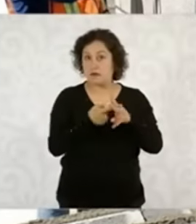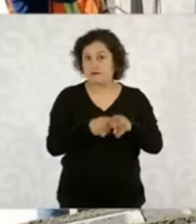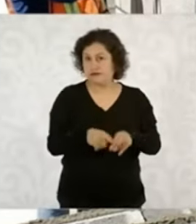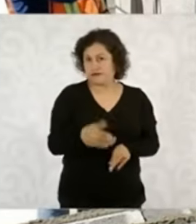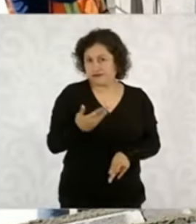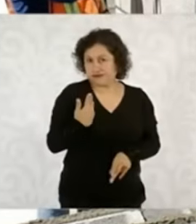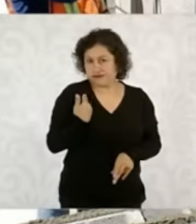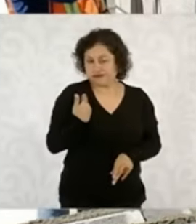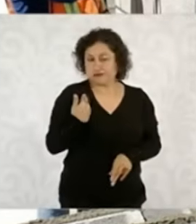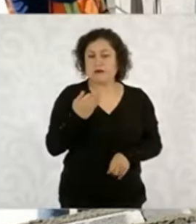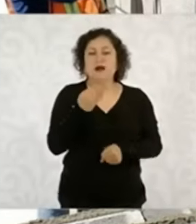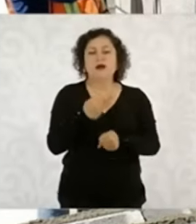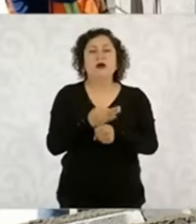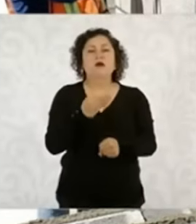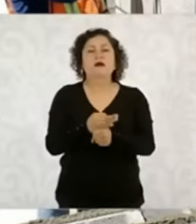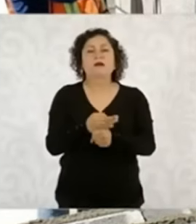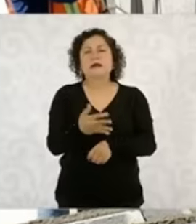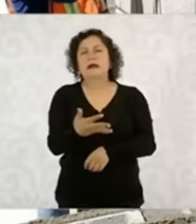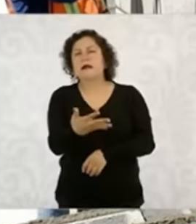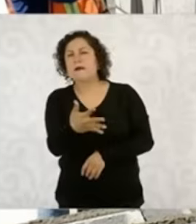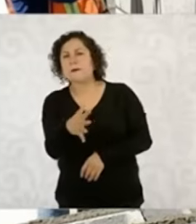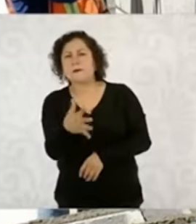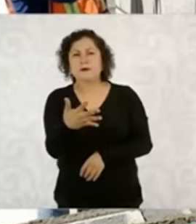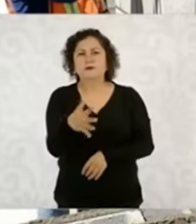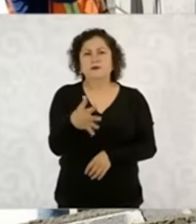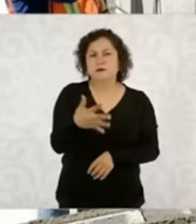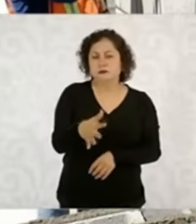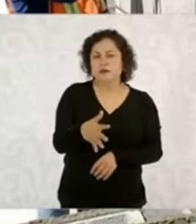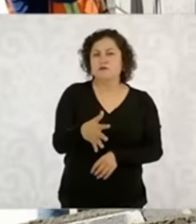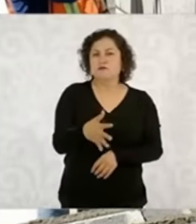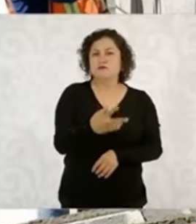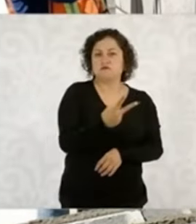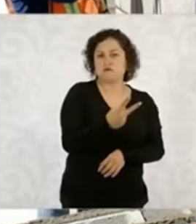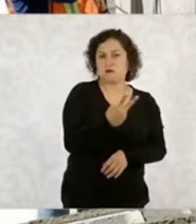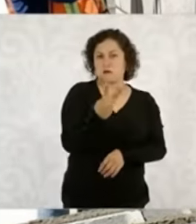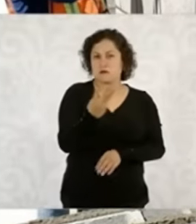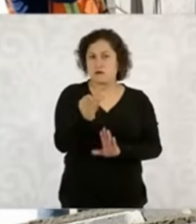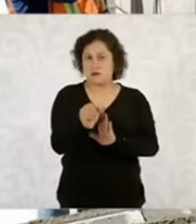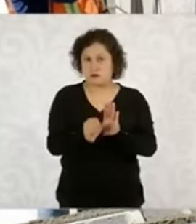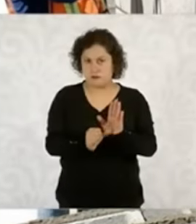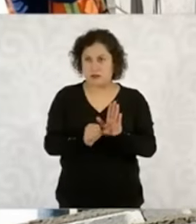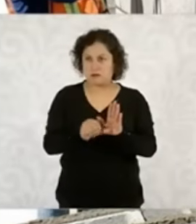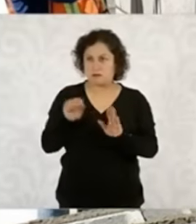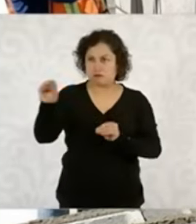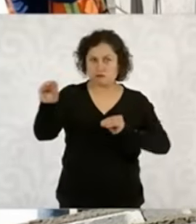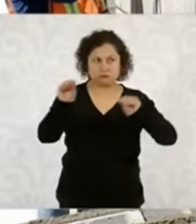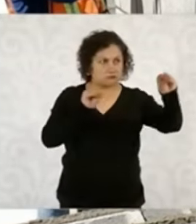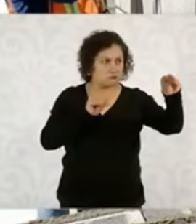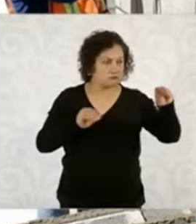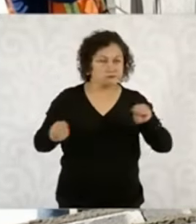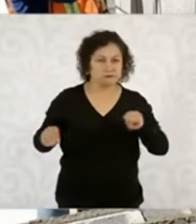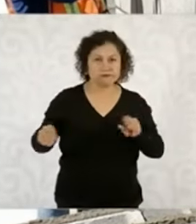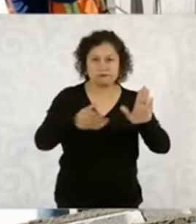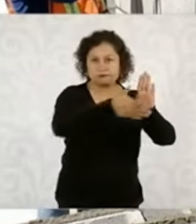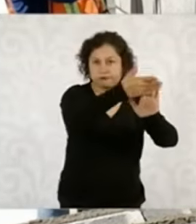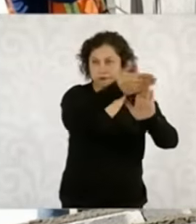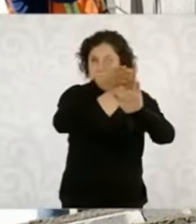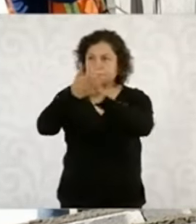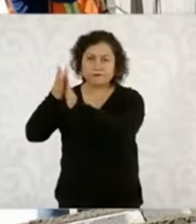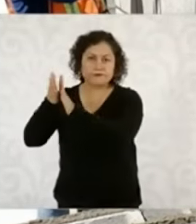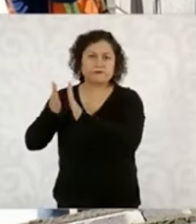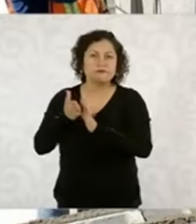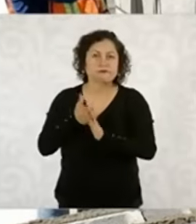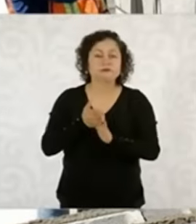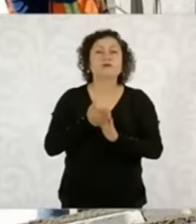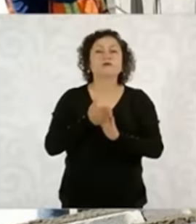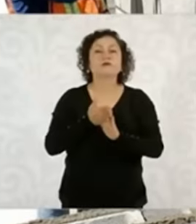en proceso, tendremos 2, cuando mucho 3 meses en la gran mayoría de los conjuntos, y ya se registra